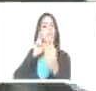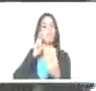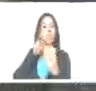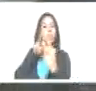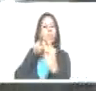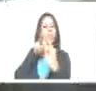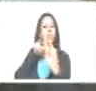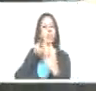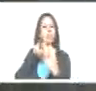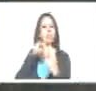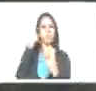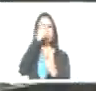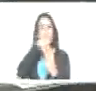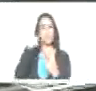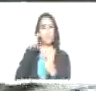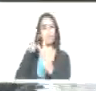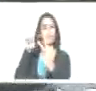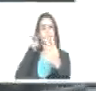cara todas y todos,